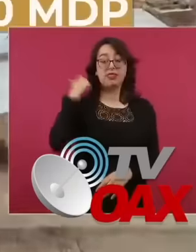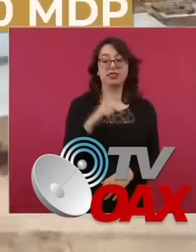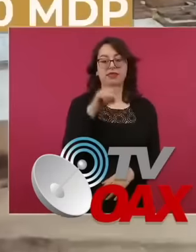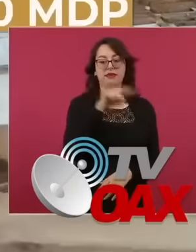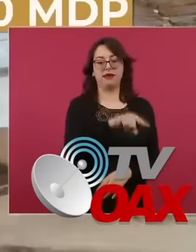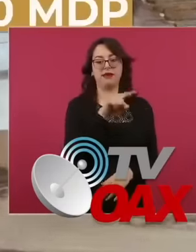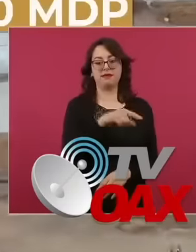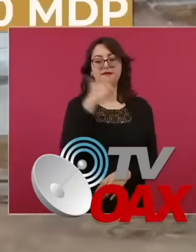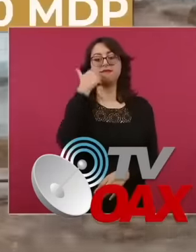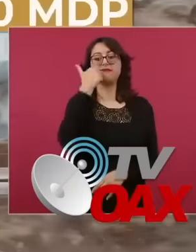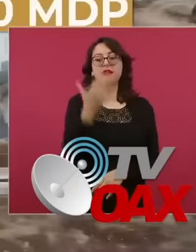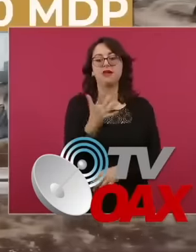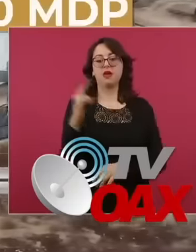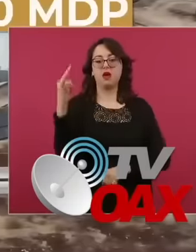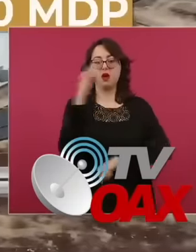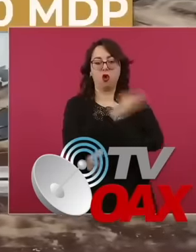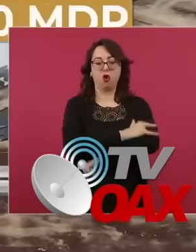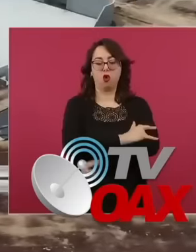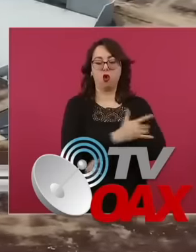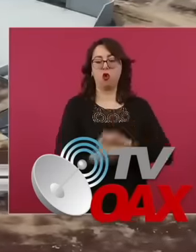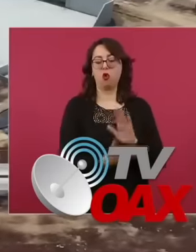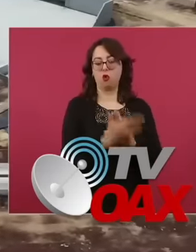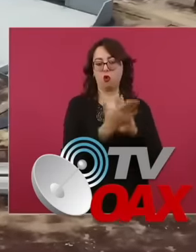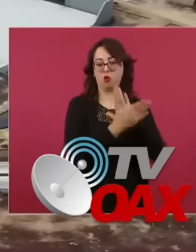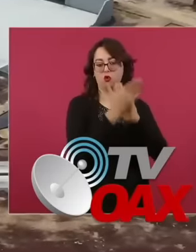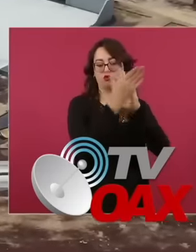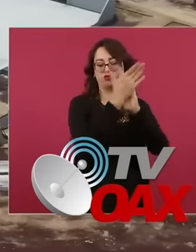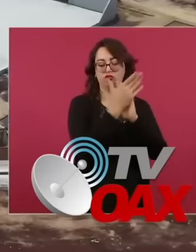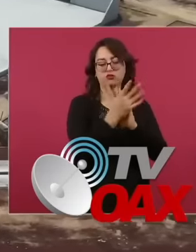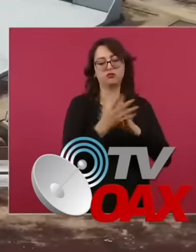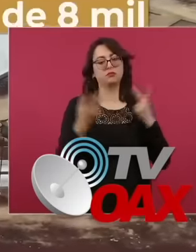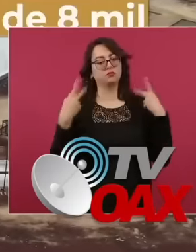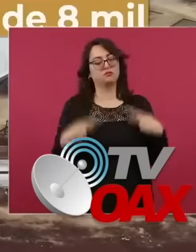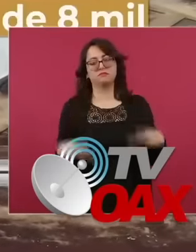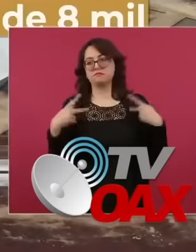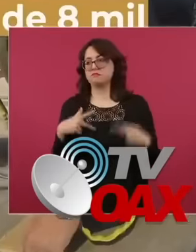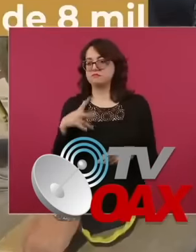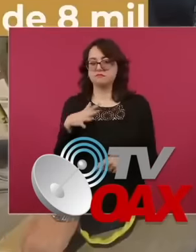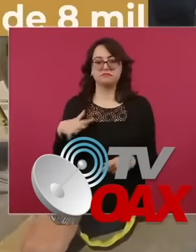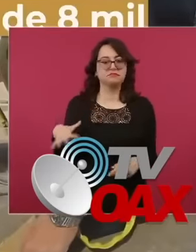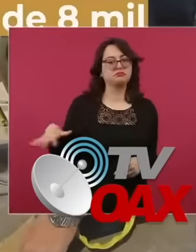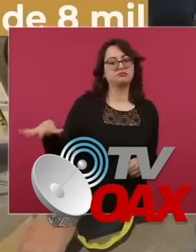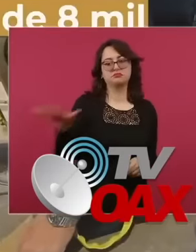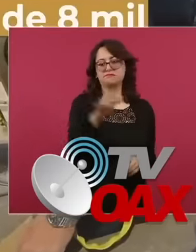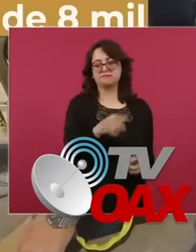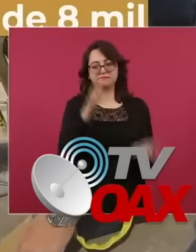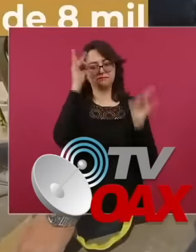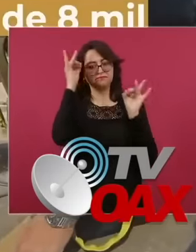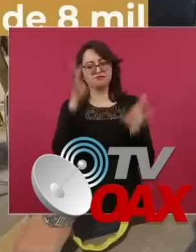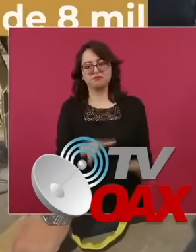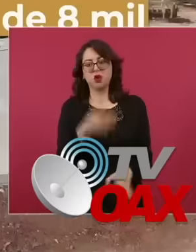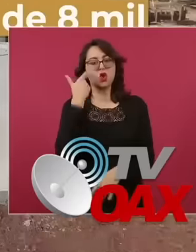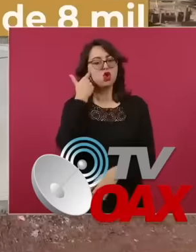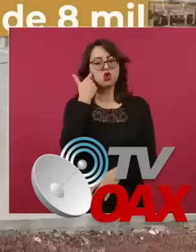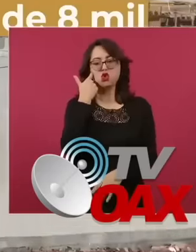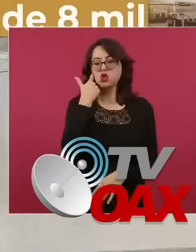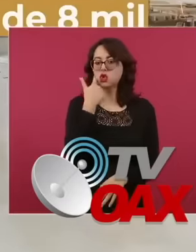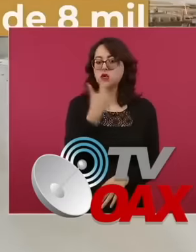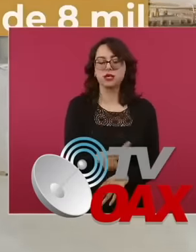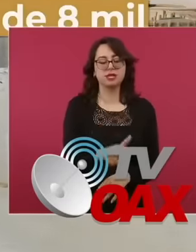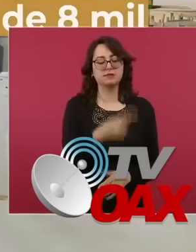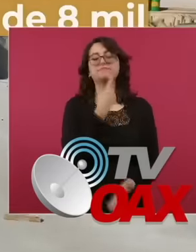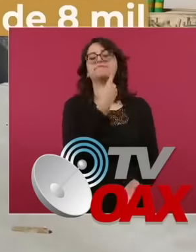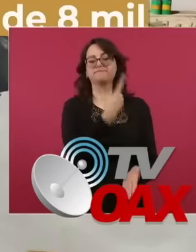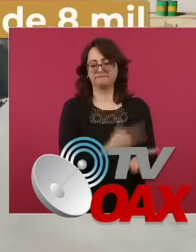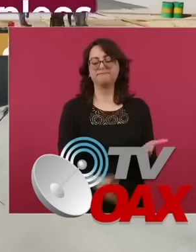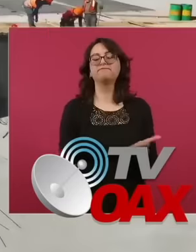decisión de la gente en particular por los pueblos de Atenco en Pos de una visión más ambiciosa